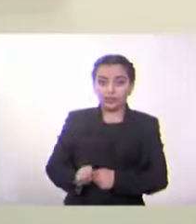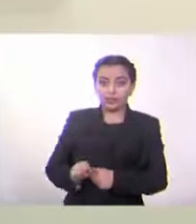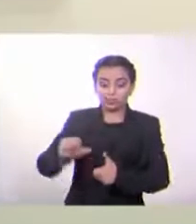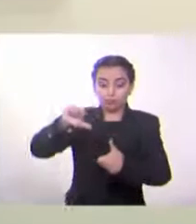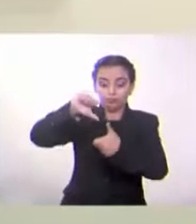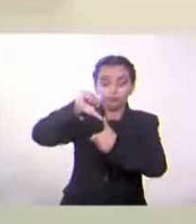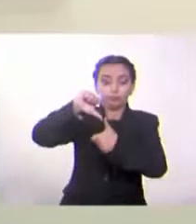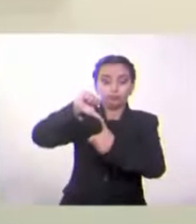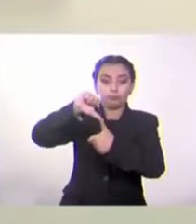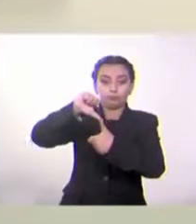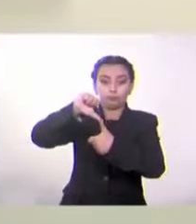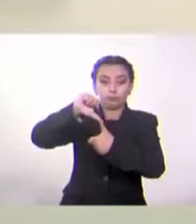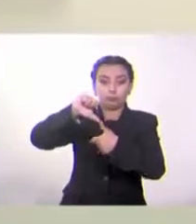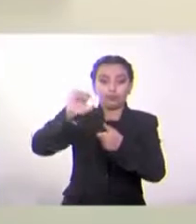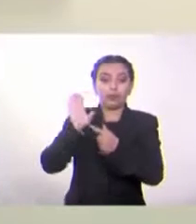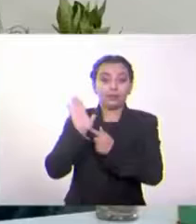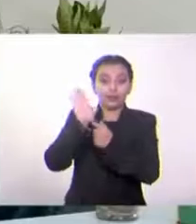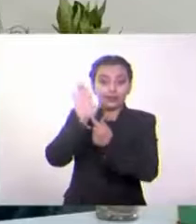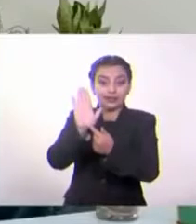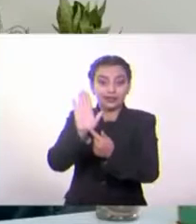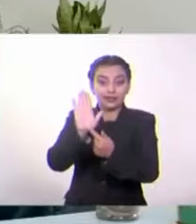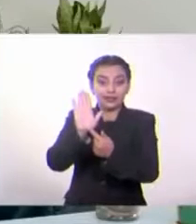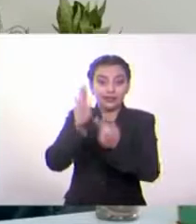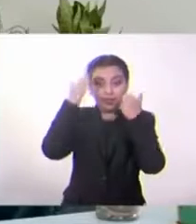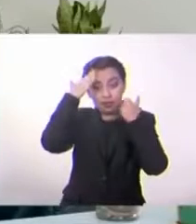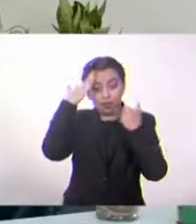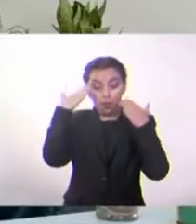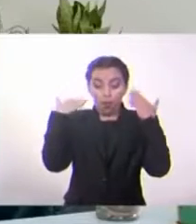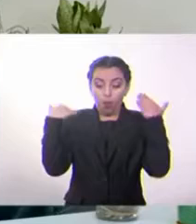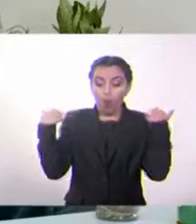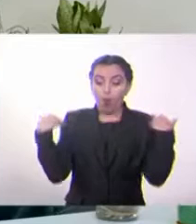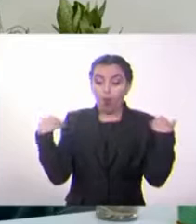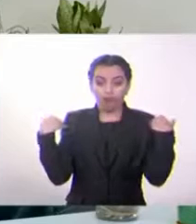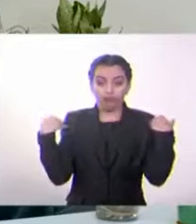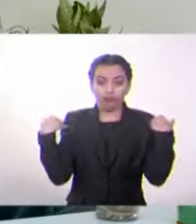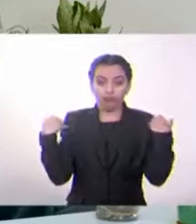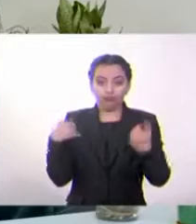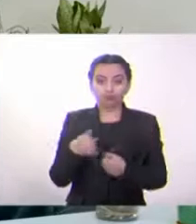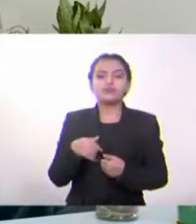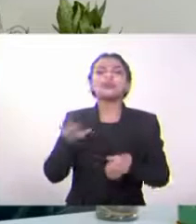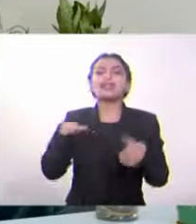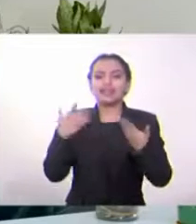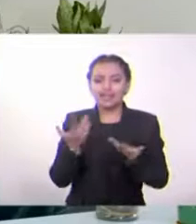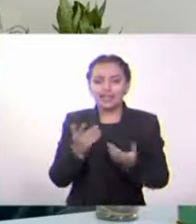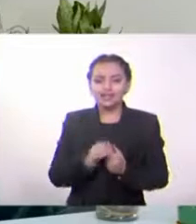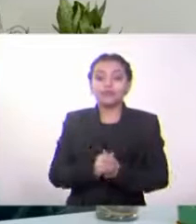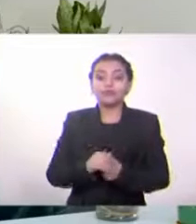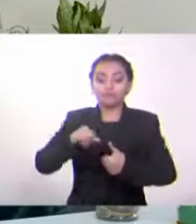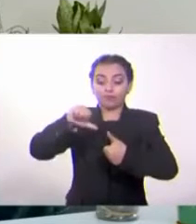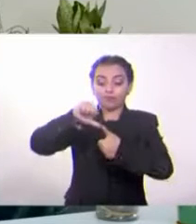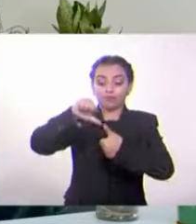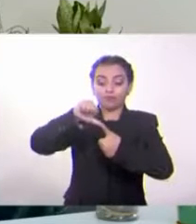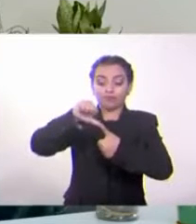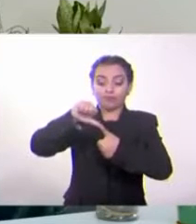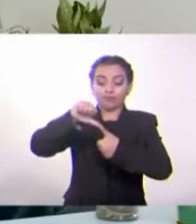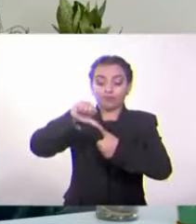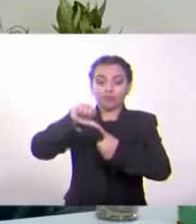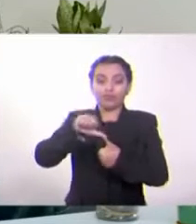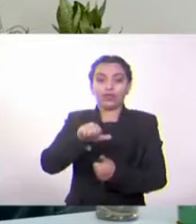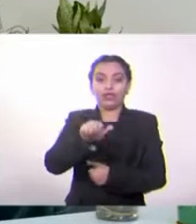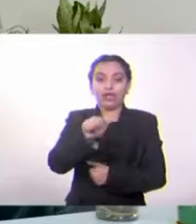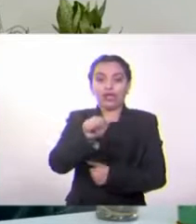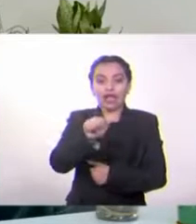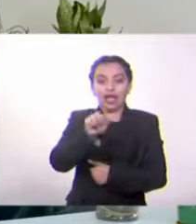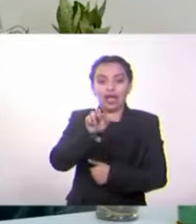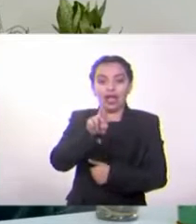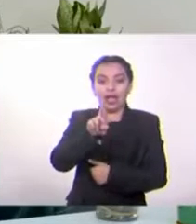centroamericano, representa algo. Y eso es un arquetipo. ¿Qué arquetipo? El arquetipo de la mujer mala que